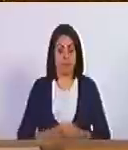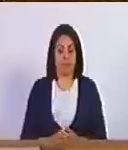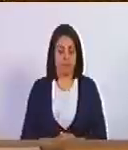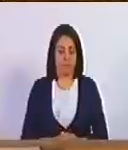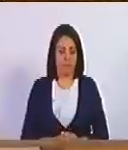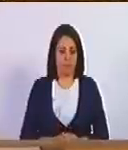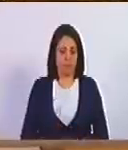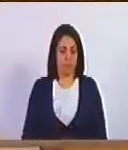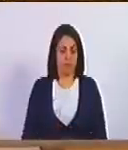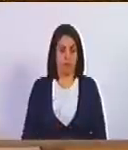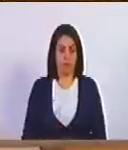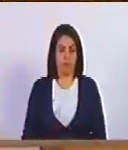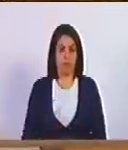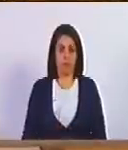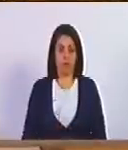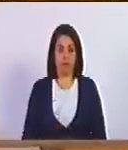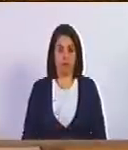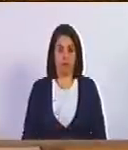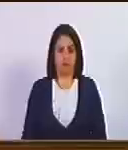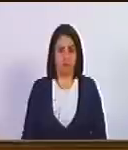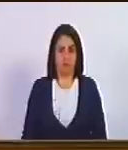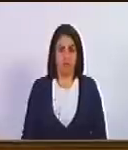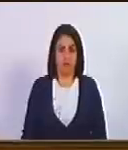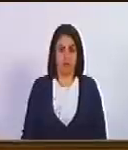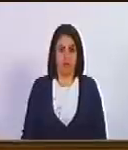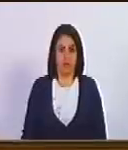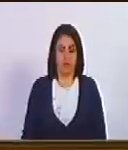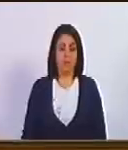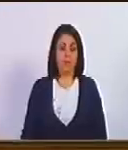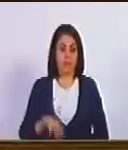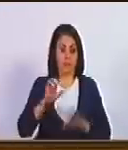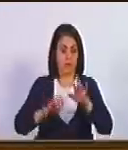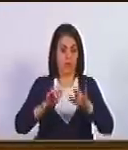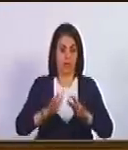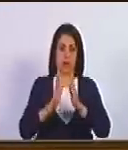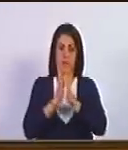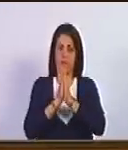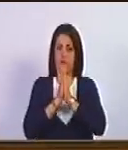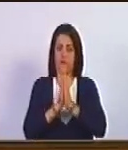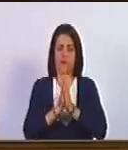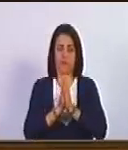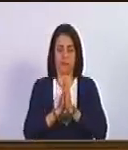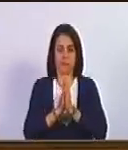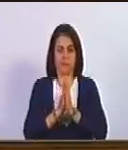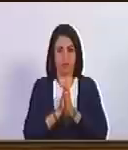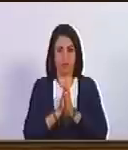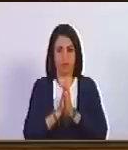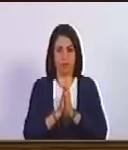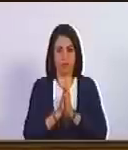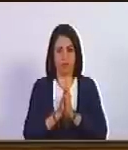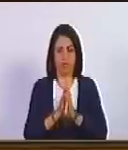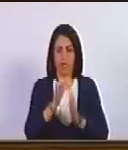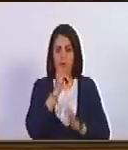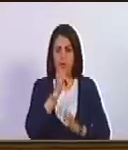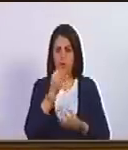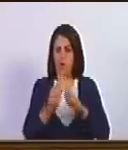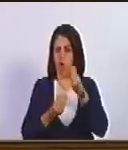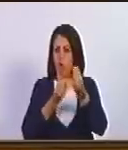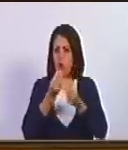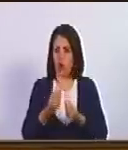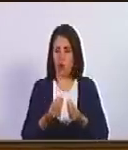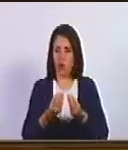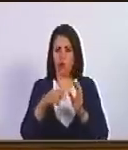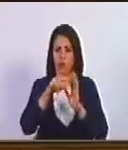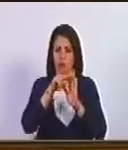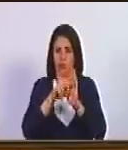y municipios. Es todo, ciudadano presidente. Ciudadana secretaria, por favor, sírvase dar informe del estatus del